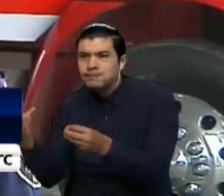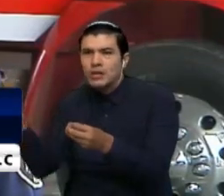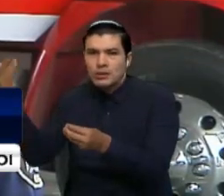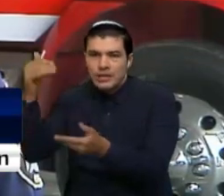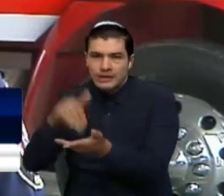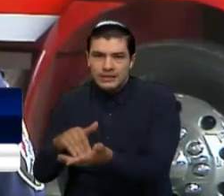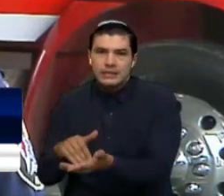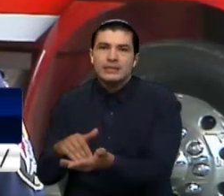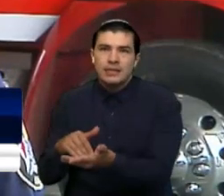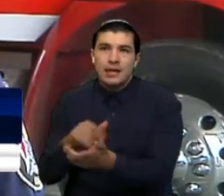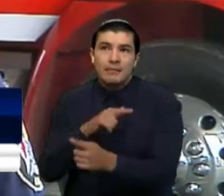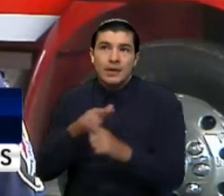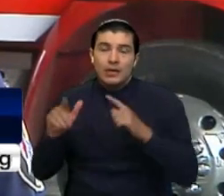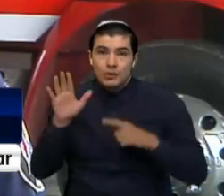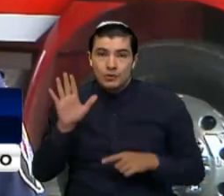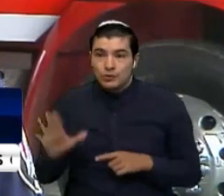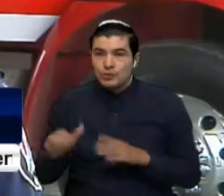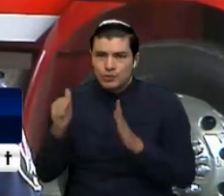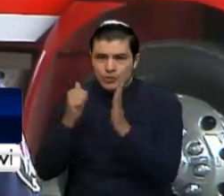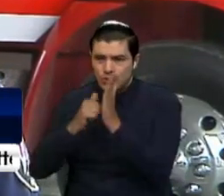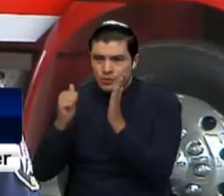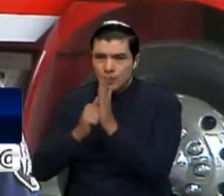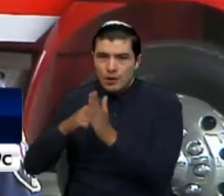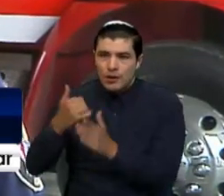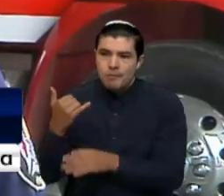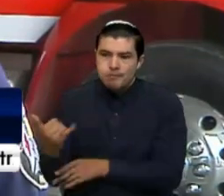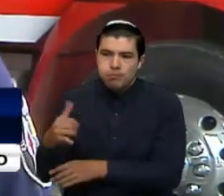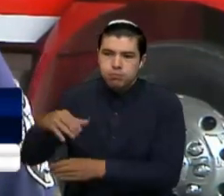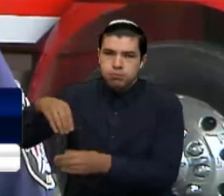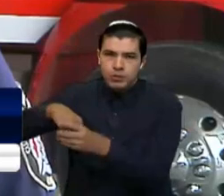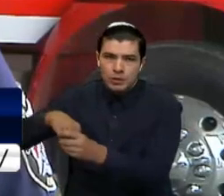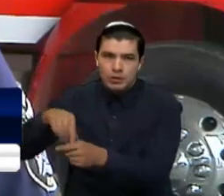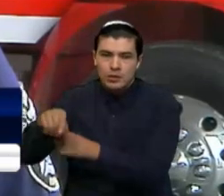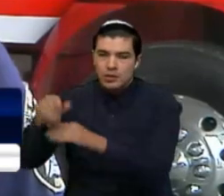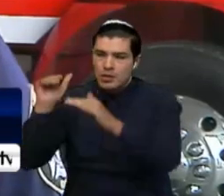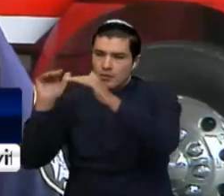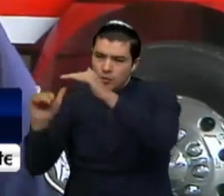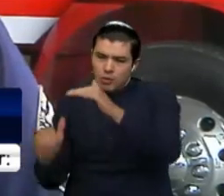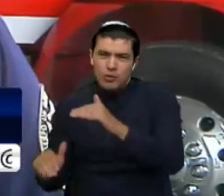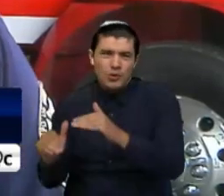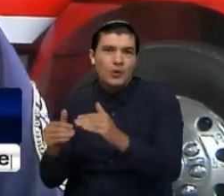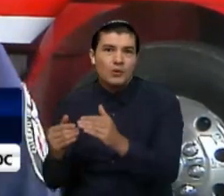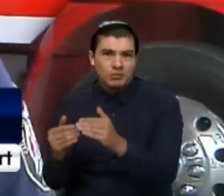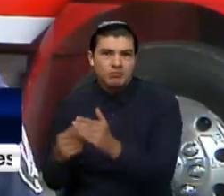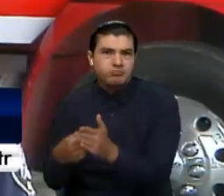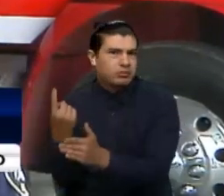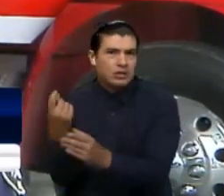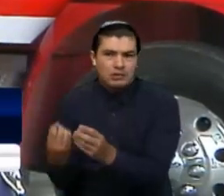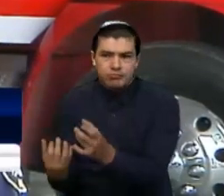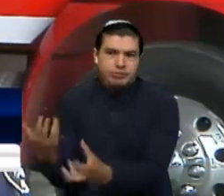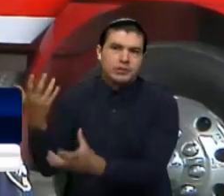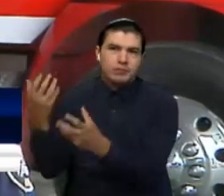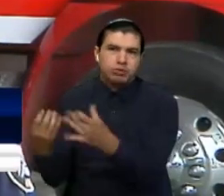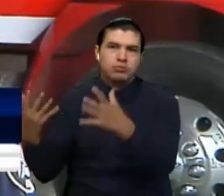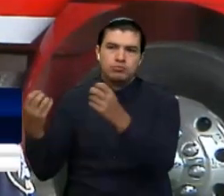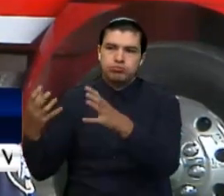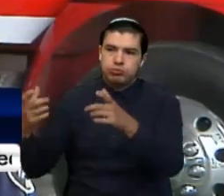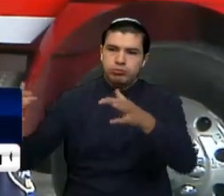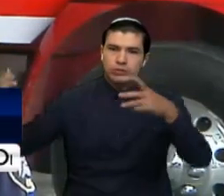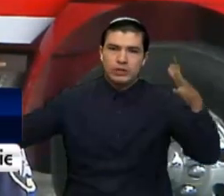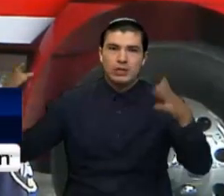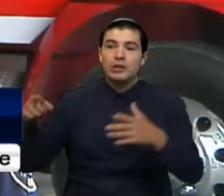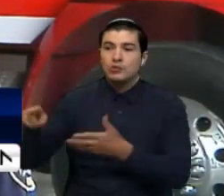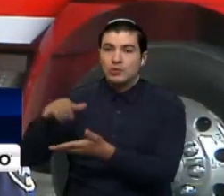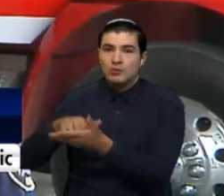desafortunadamente el material que está ahí en estas bodegas es bastante combustible entonces y él